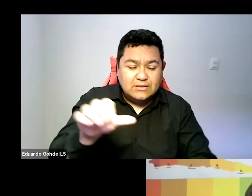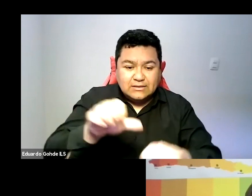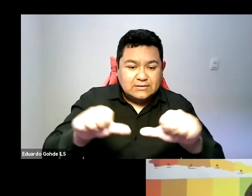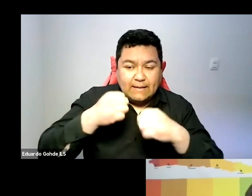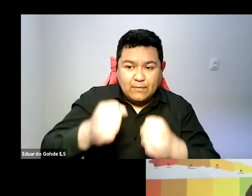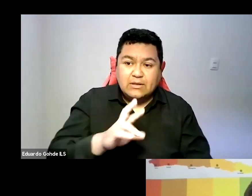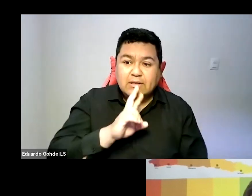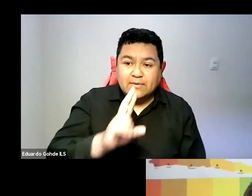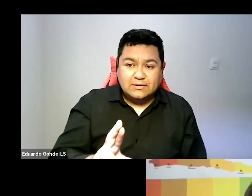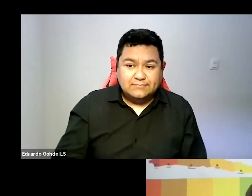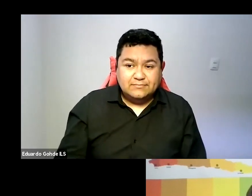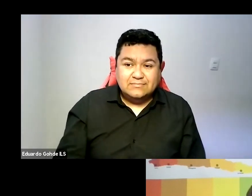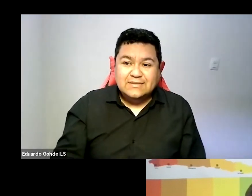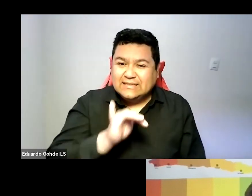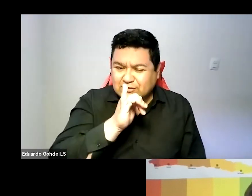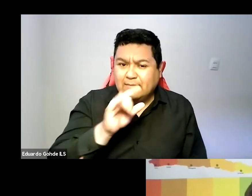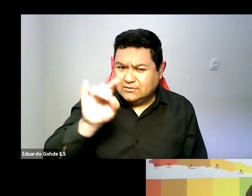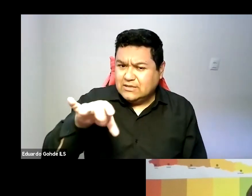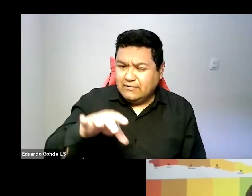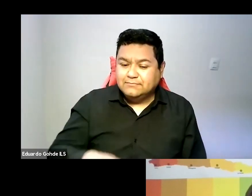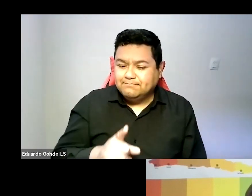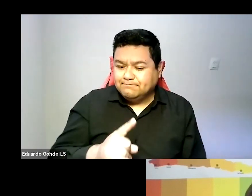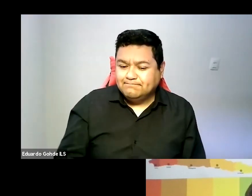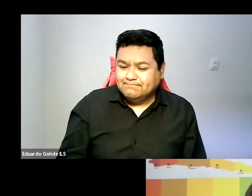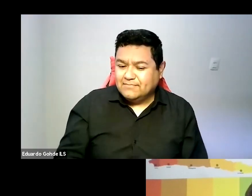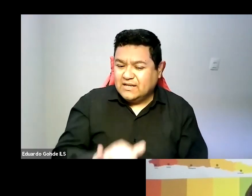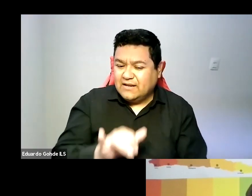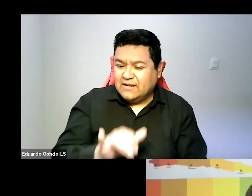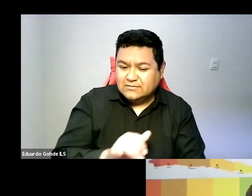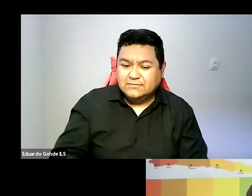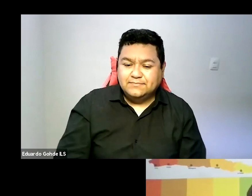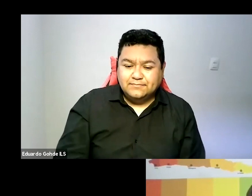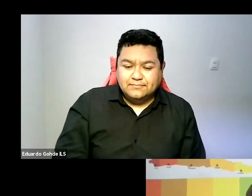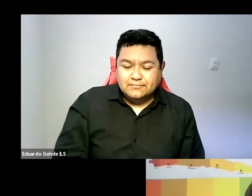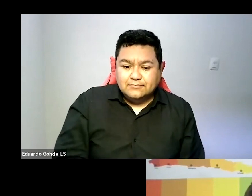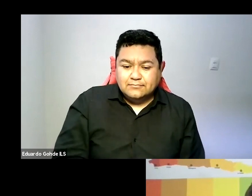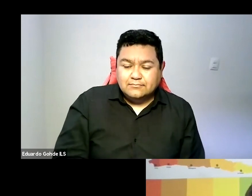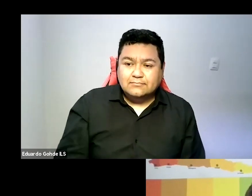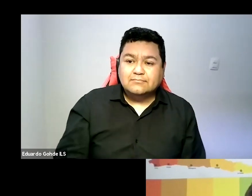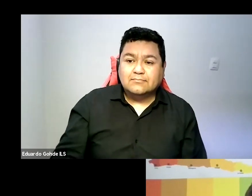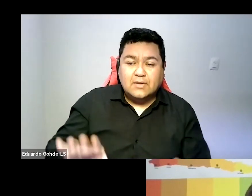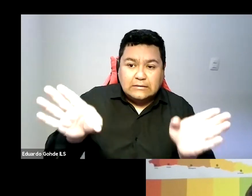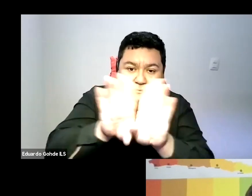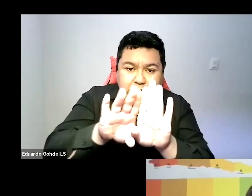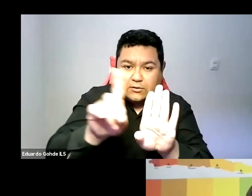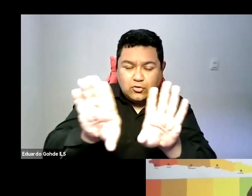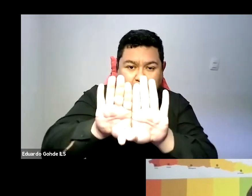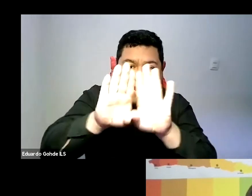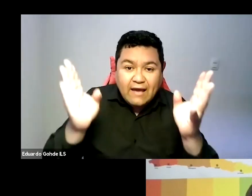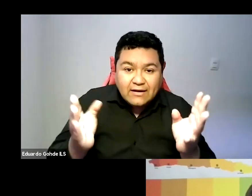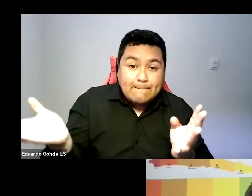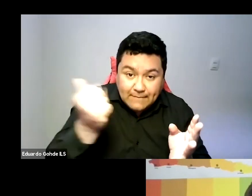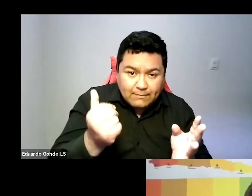ojo, es un no sé con conocimiento de causa. Es un no sé que no cierra puertas. Por el contrario, abre puertas. No sé, vamos a